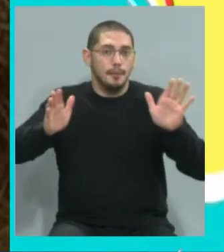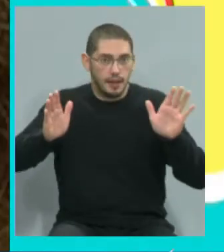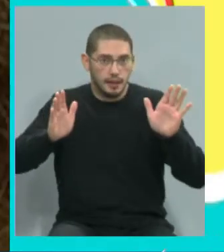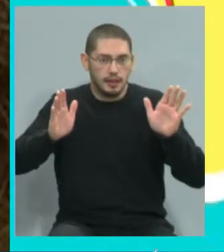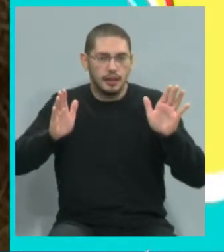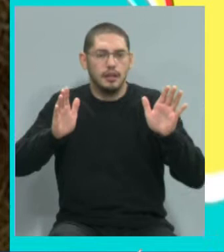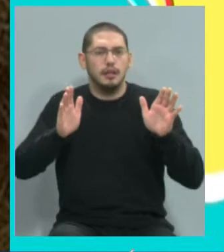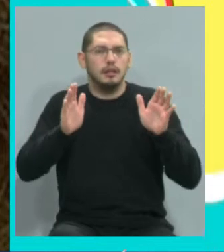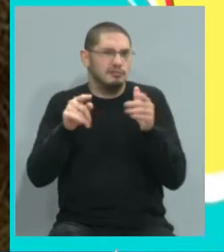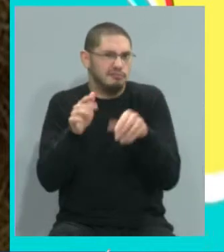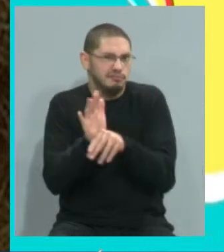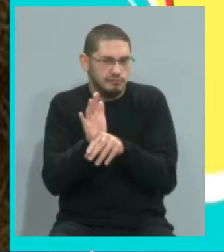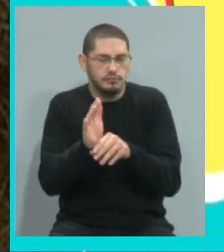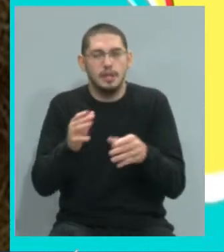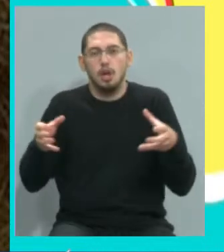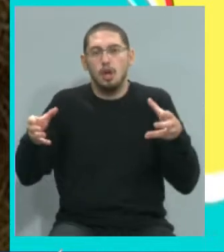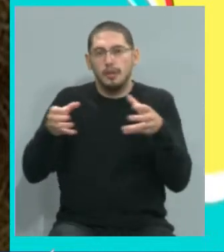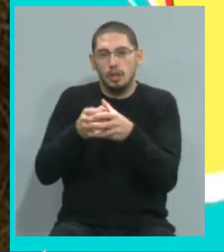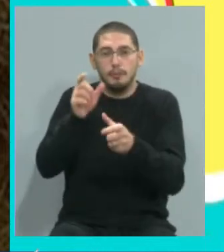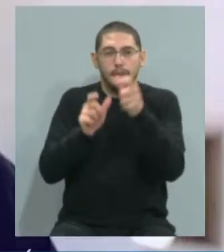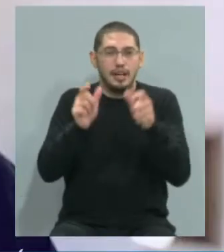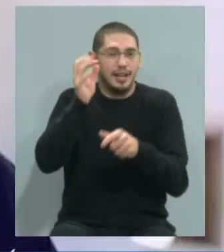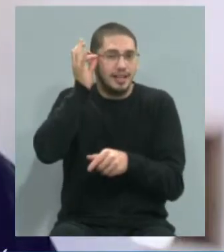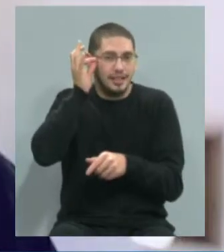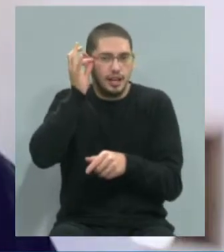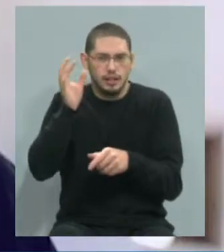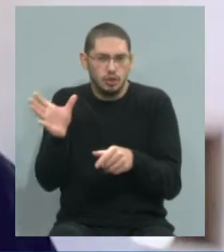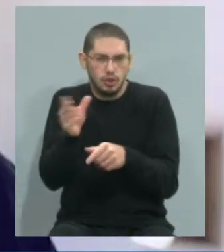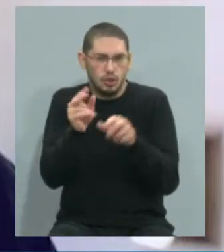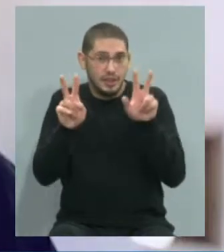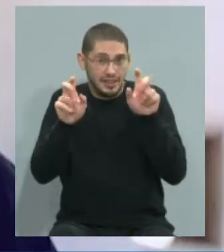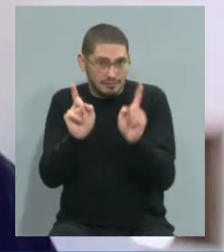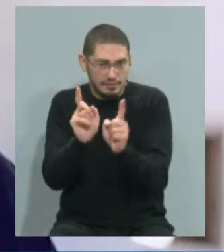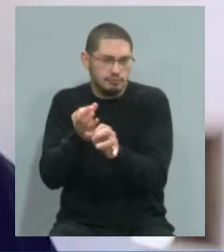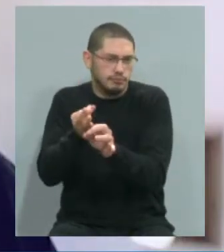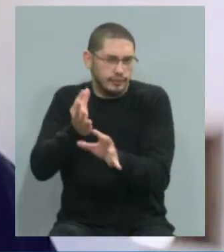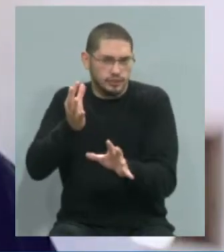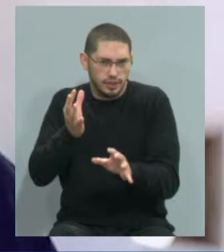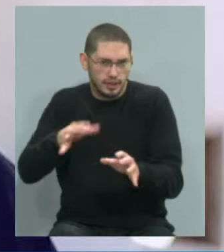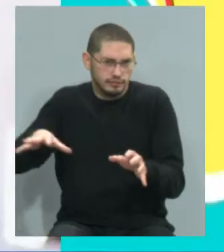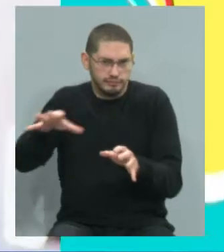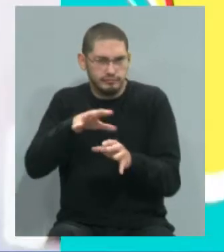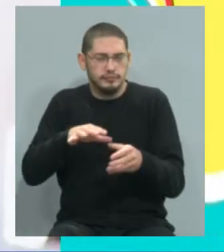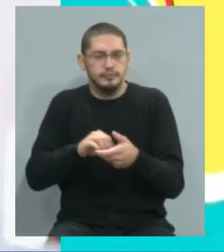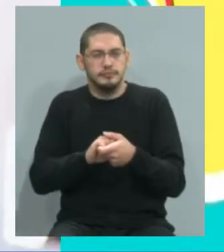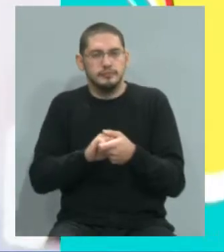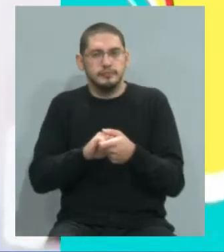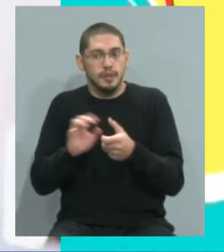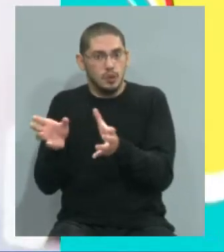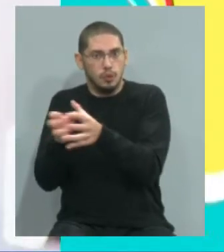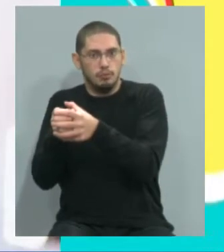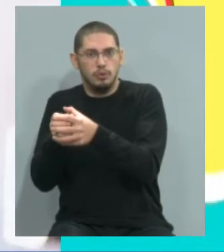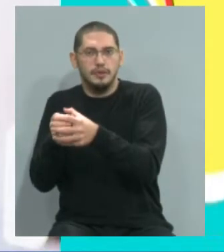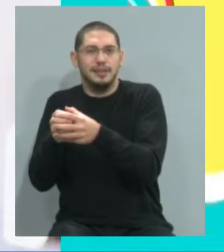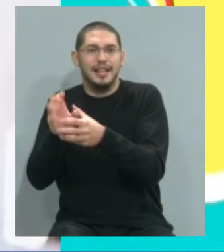se conformó un comité con 30 personas, expertos en el tema, de los cuales había un grupito de